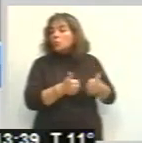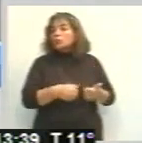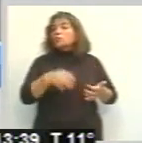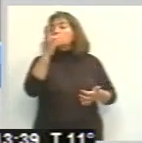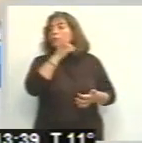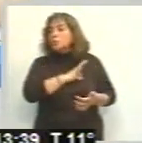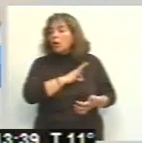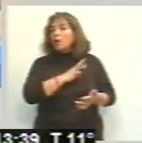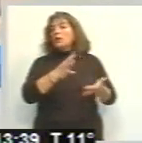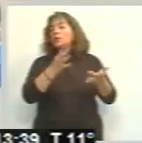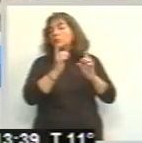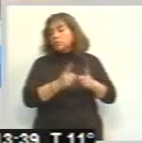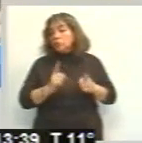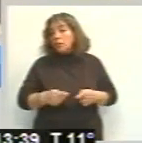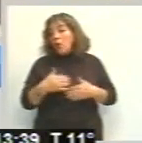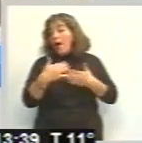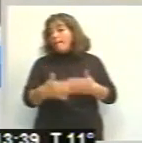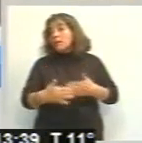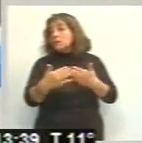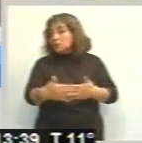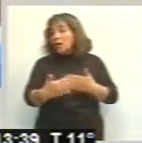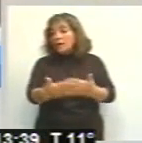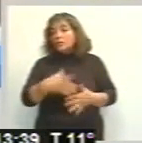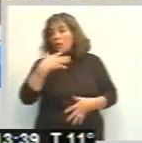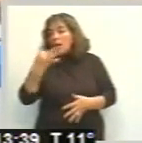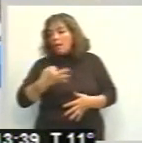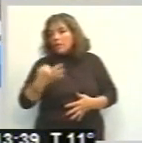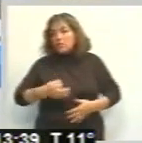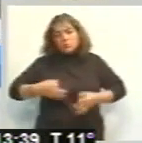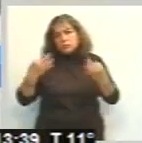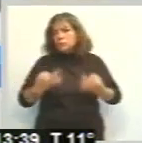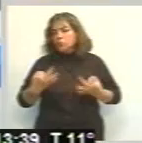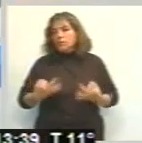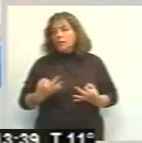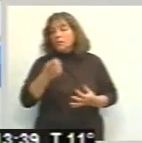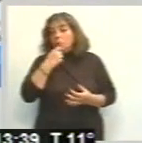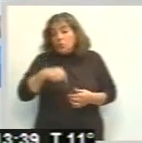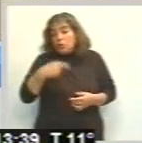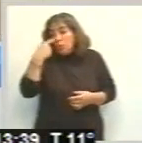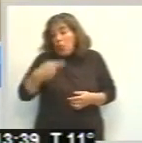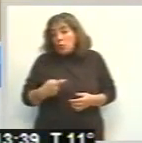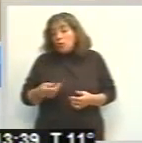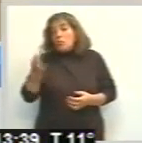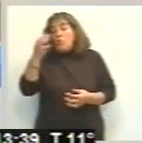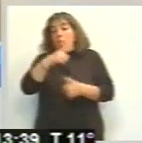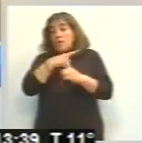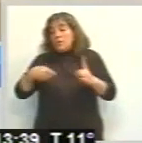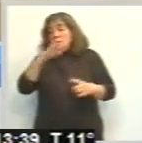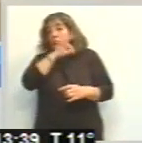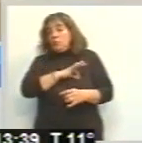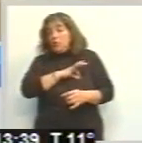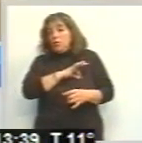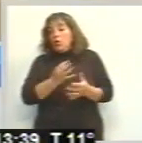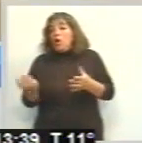y venimos avanzando, la verdad que en pasos concretos. Por ejemplo, en este último aguinaldo ya avanzamos con la incorporación